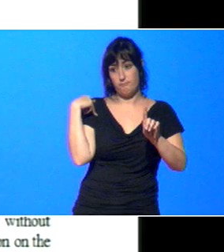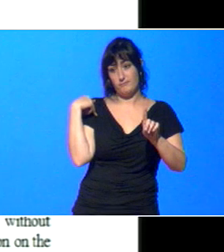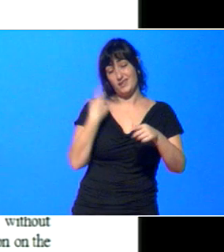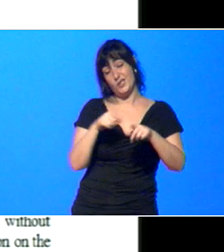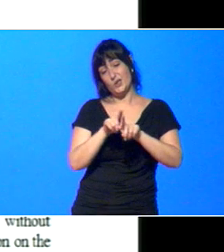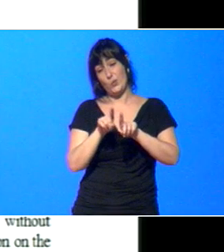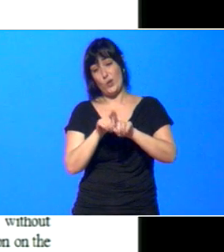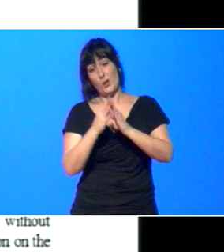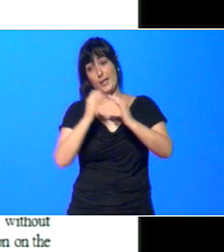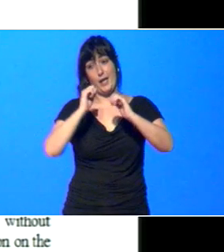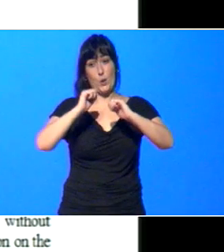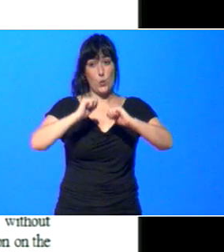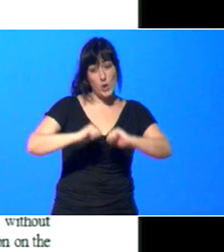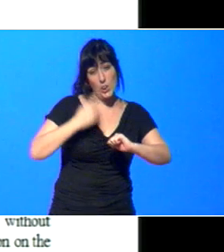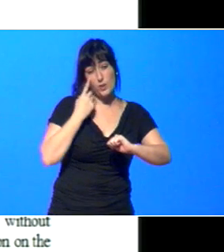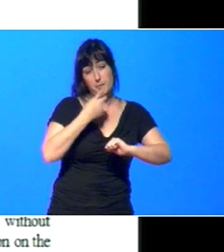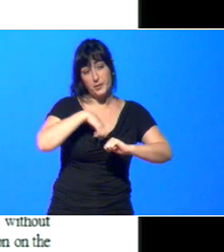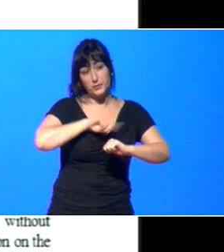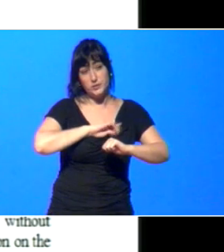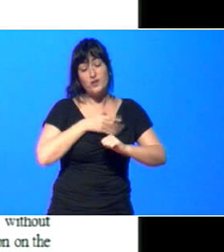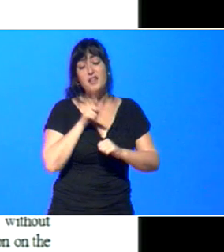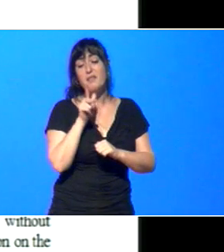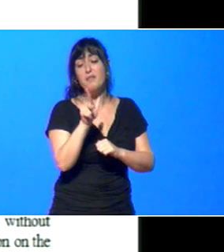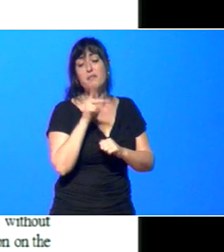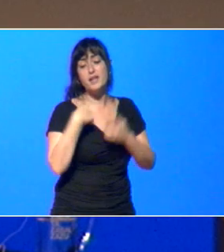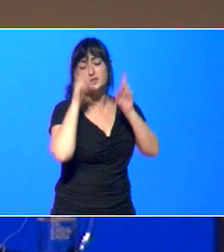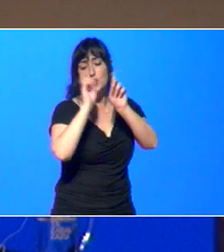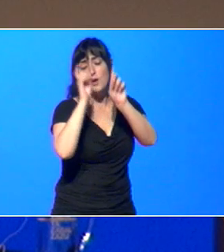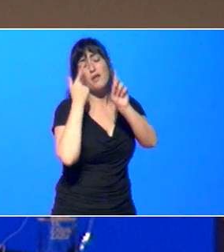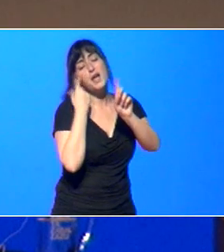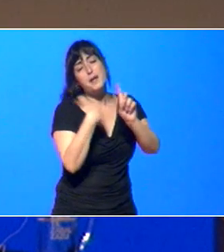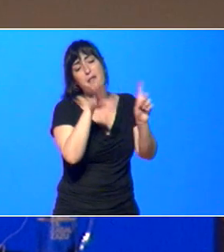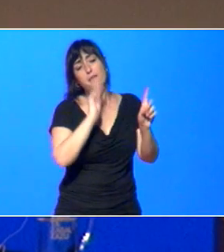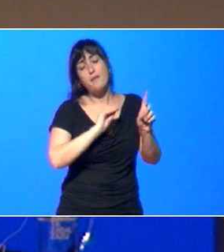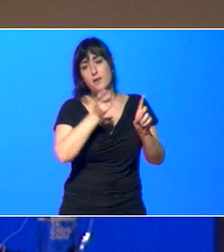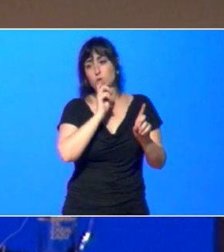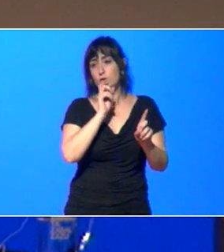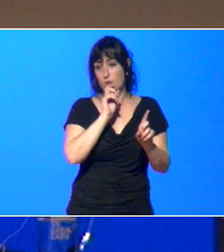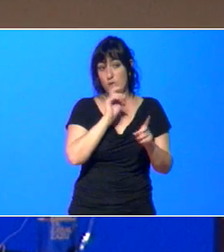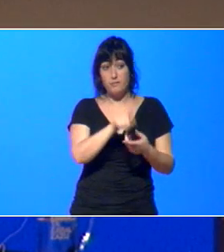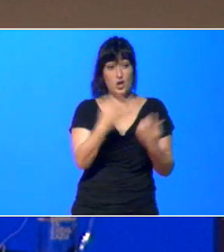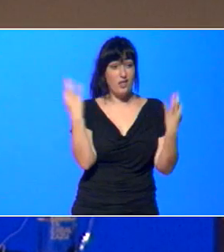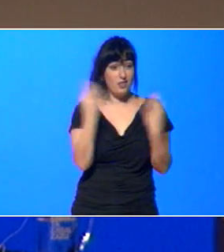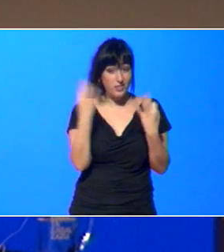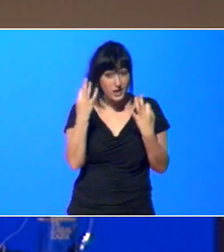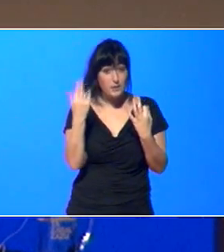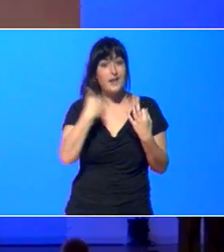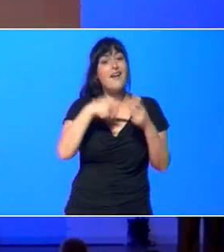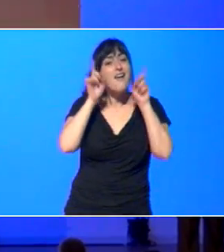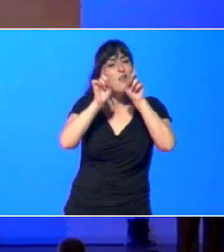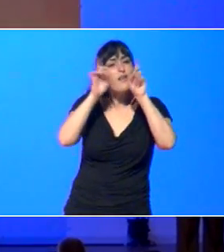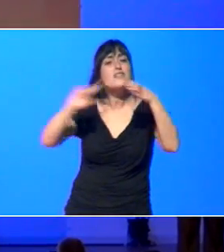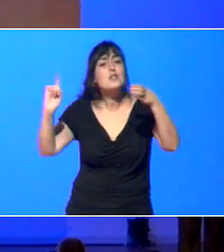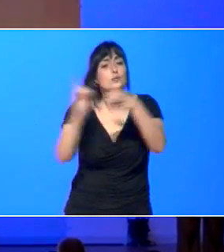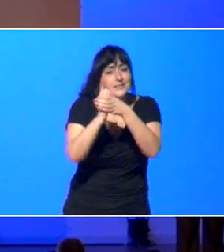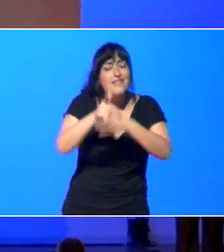compendio sobre cómo debemos entender el derecho a la educación, que hoy debe entenderse como el derecho a la educación inclusiva. Está